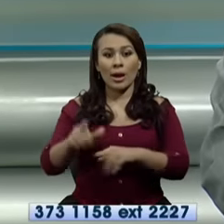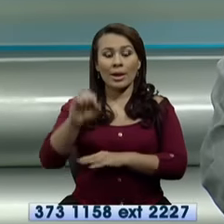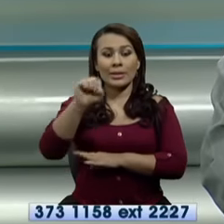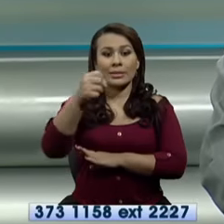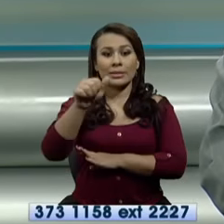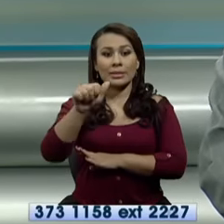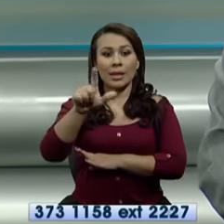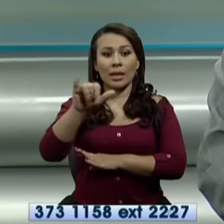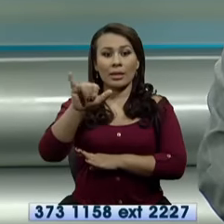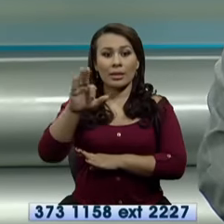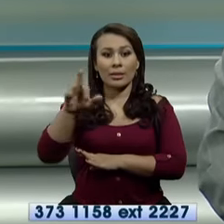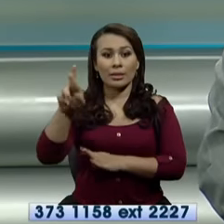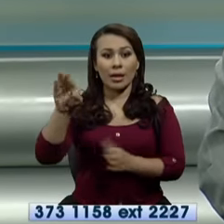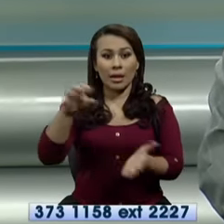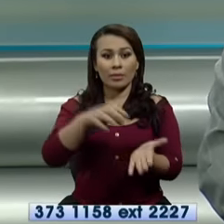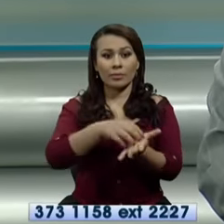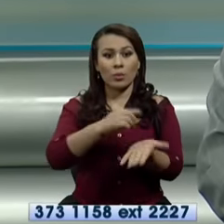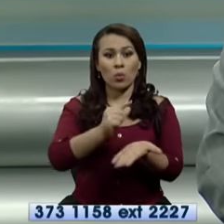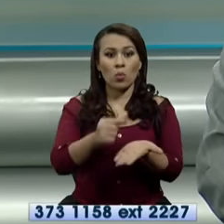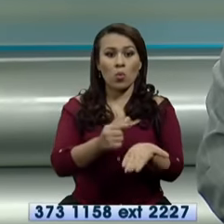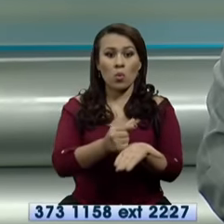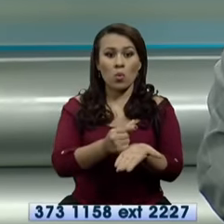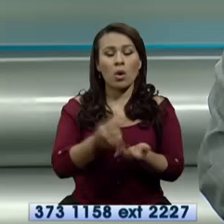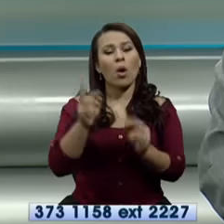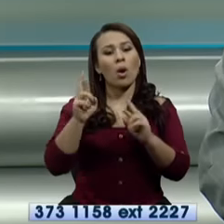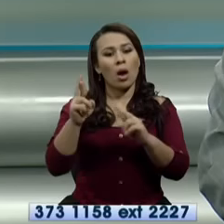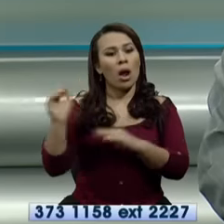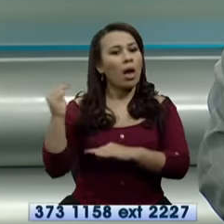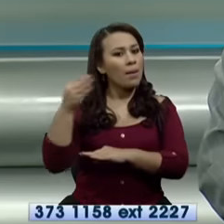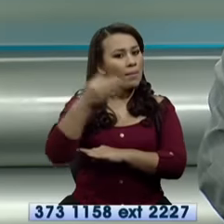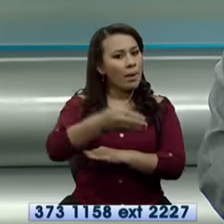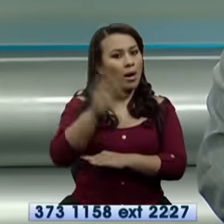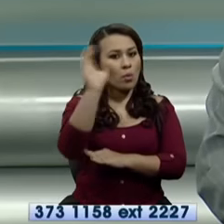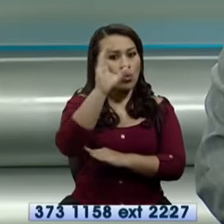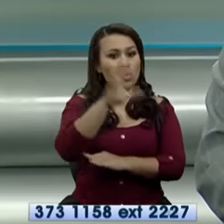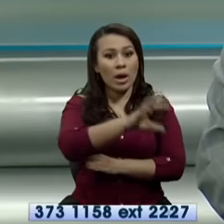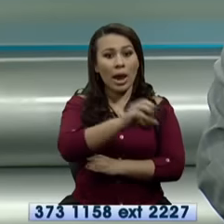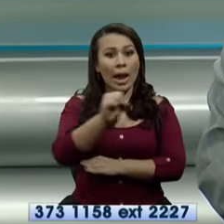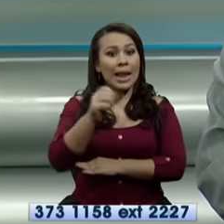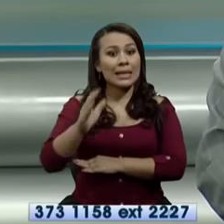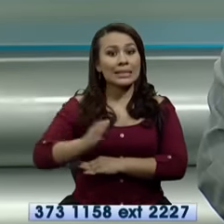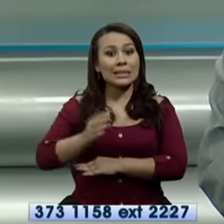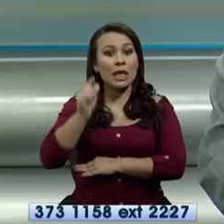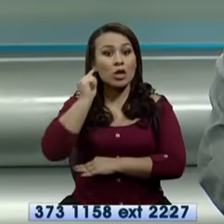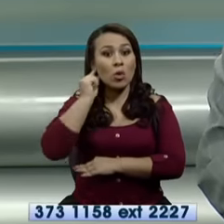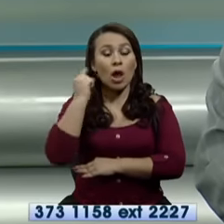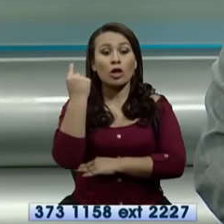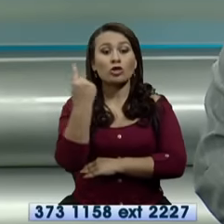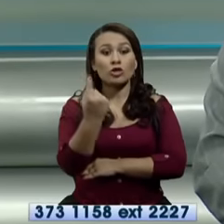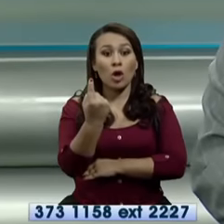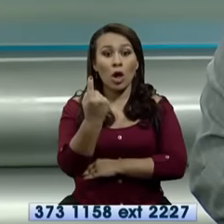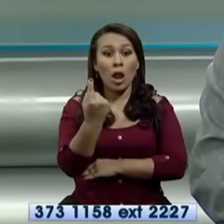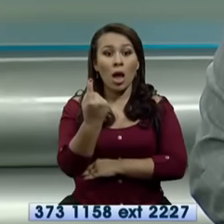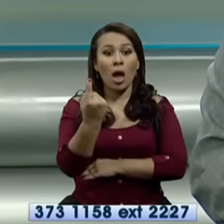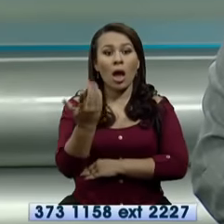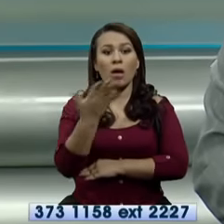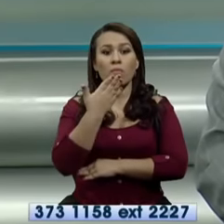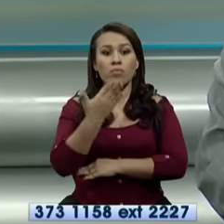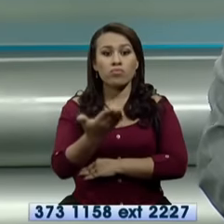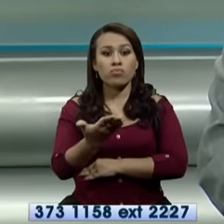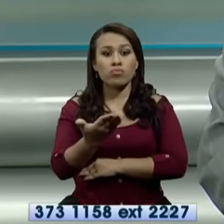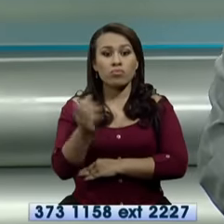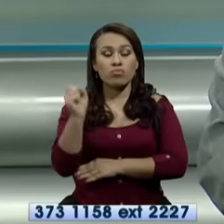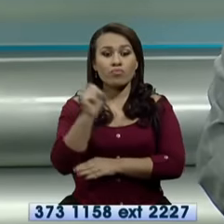guayas y Ojalá vayan pronto en busca de la señora que posiblemente justamente por estar sola por estar abandonada A lo mejor